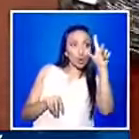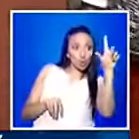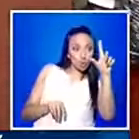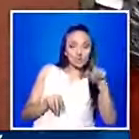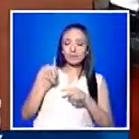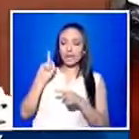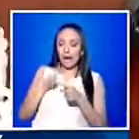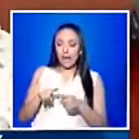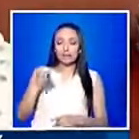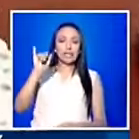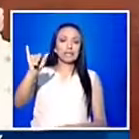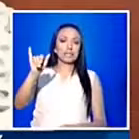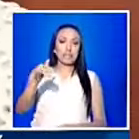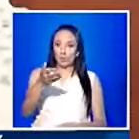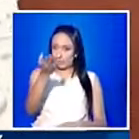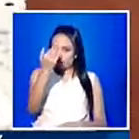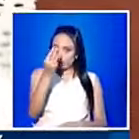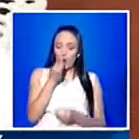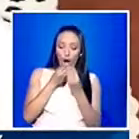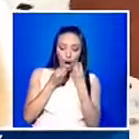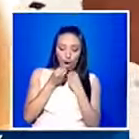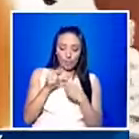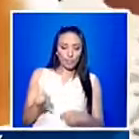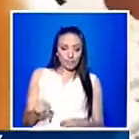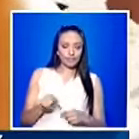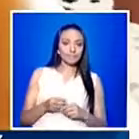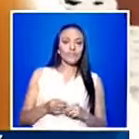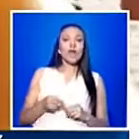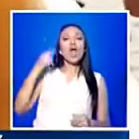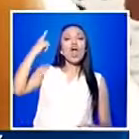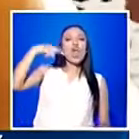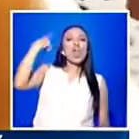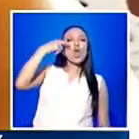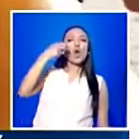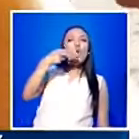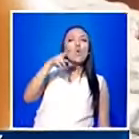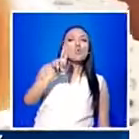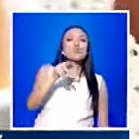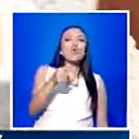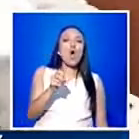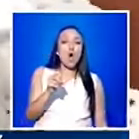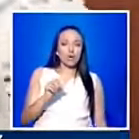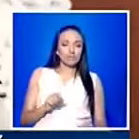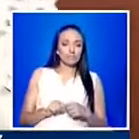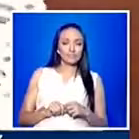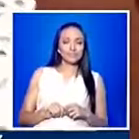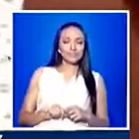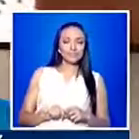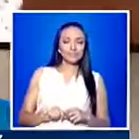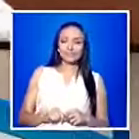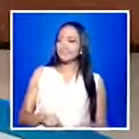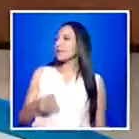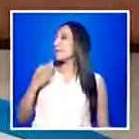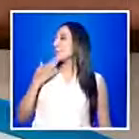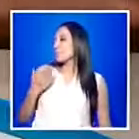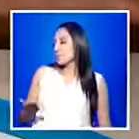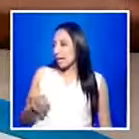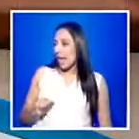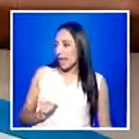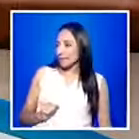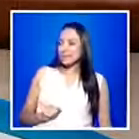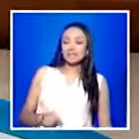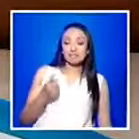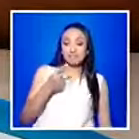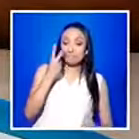de visitarnos a los encebollados El Loco Hugo, que será un placer atenderlos. El placer es de nosotros haberlos visitado, mi